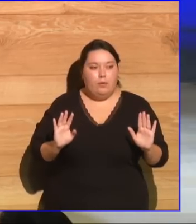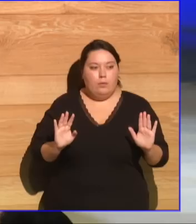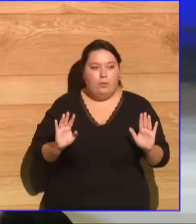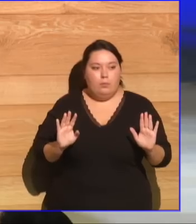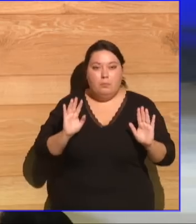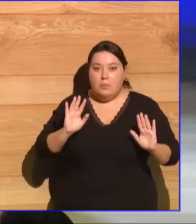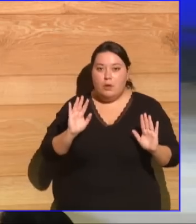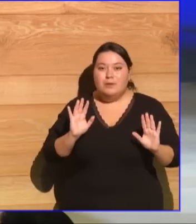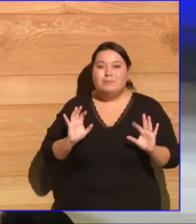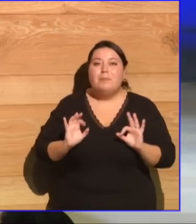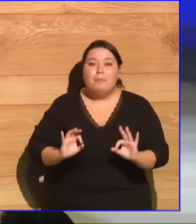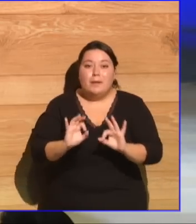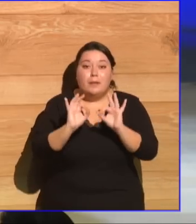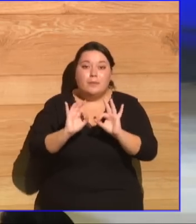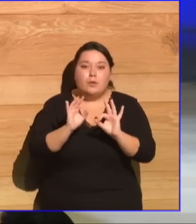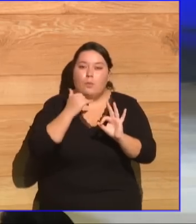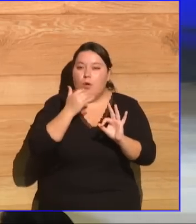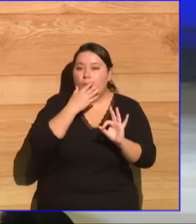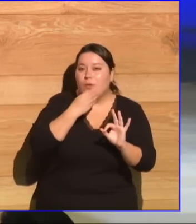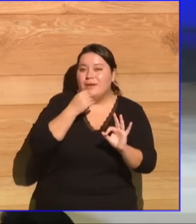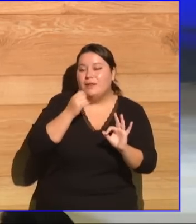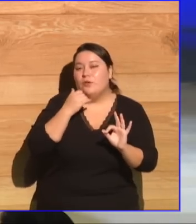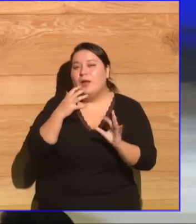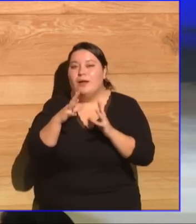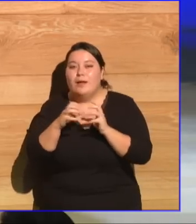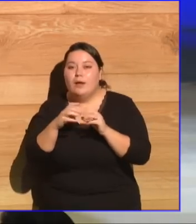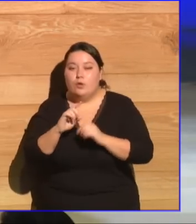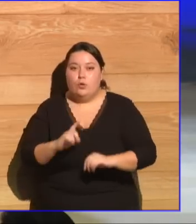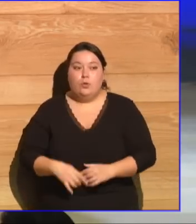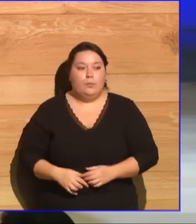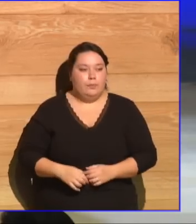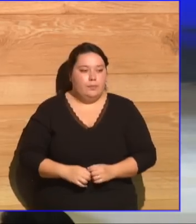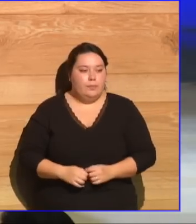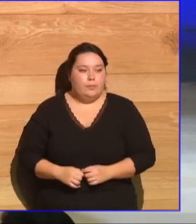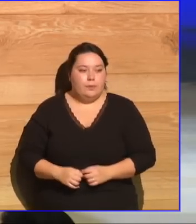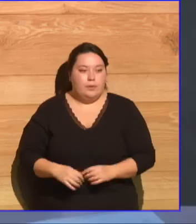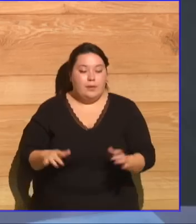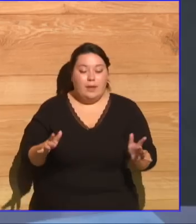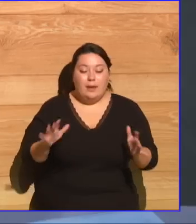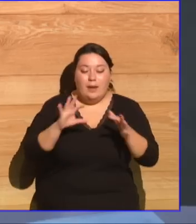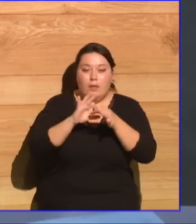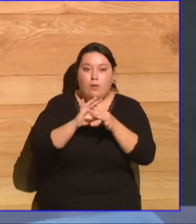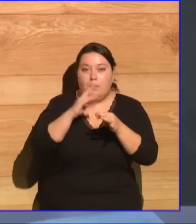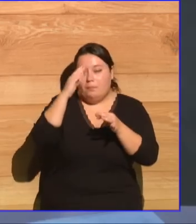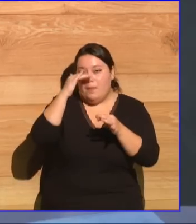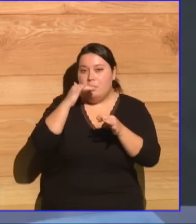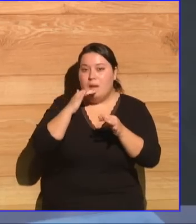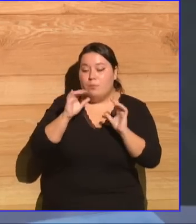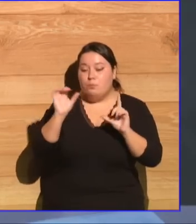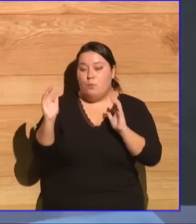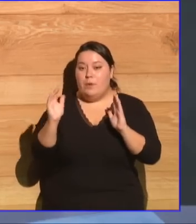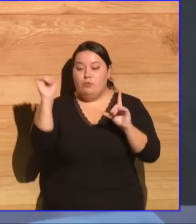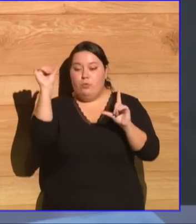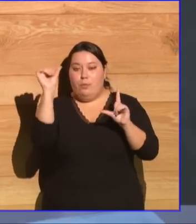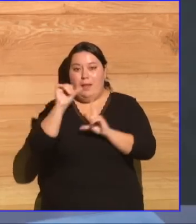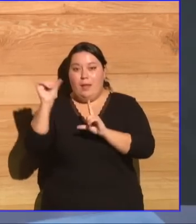sin ponerlo de especialmente algo bello ni algo deseable, ¿no? Ha cambiado mucho la relación del padre a lo largo de su filmografía y en